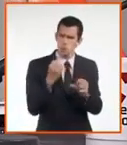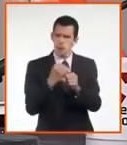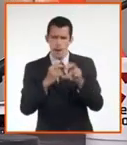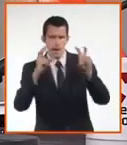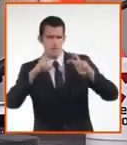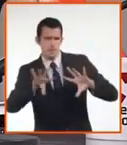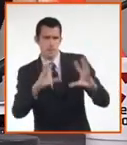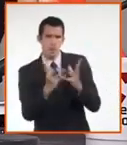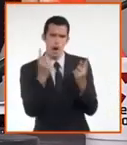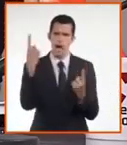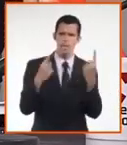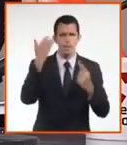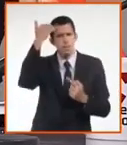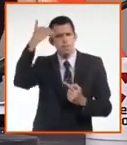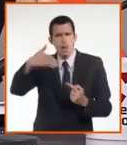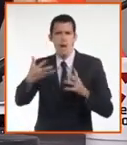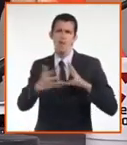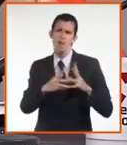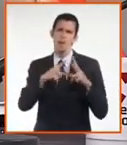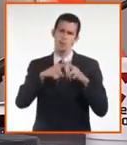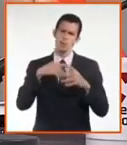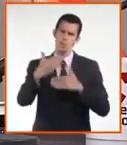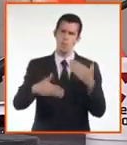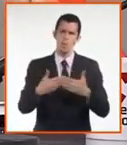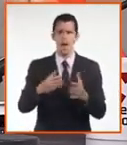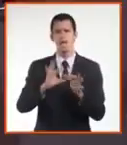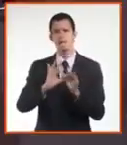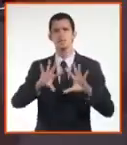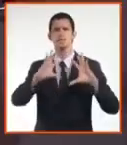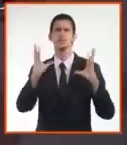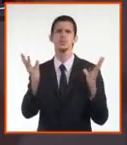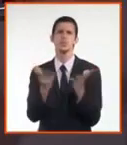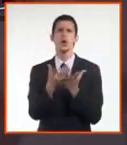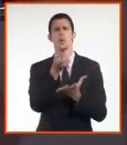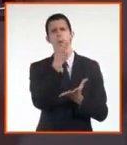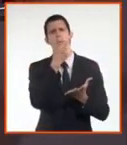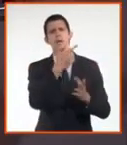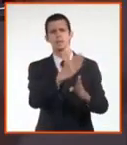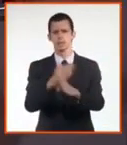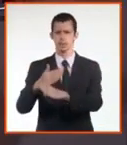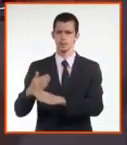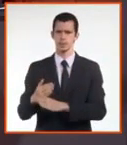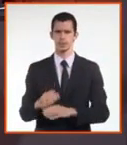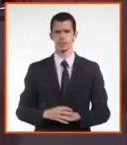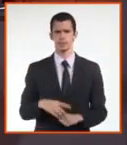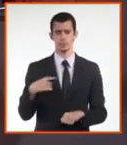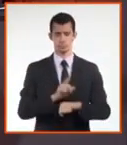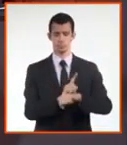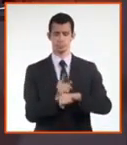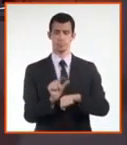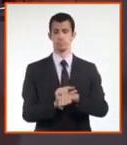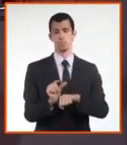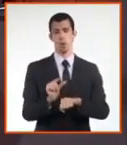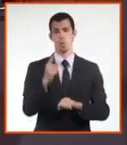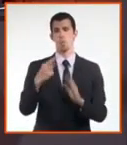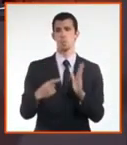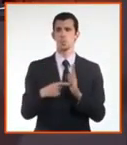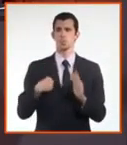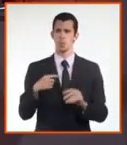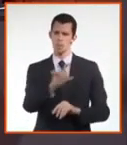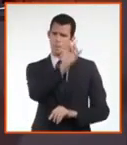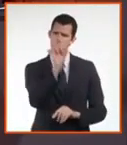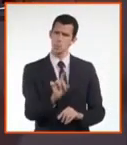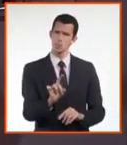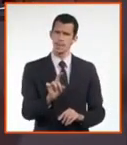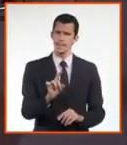mesa redonda sin hablar también de lo que se sigue haciendo en la ciencia cubana para seguir pues no sólo enfrentando el desafío de los